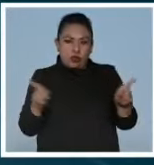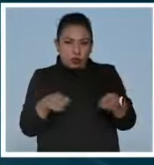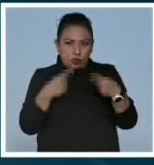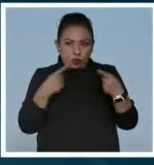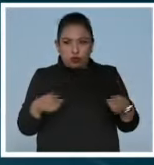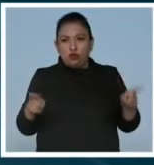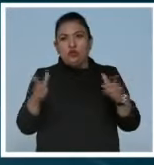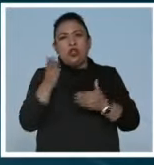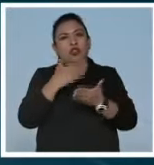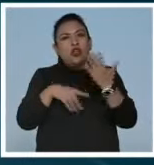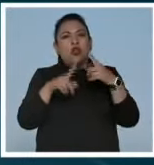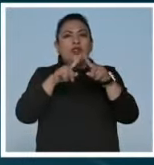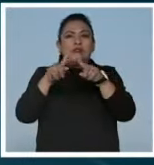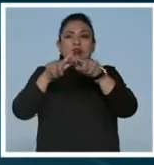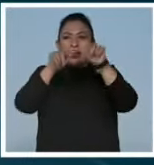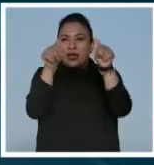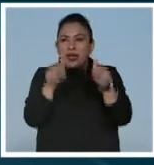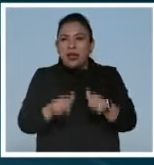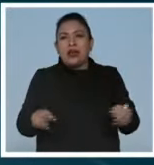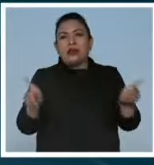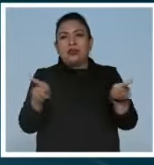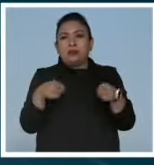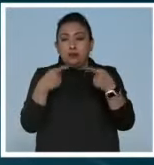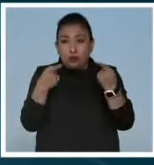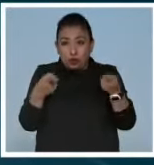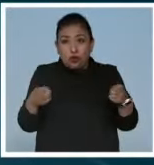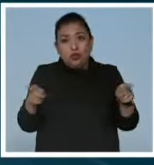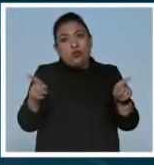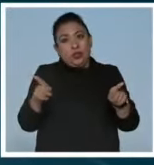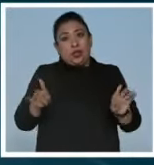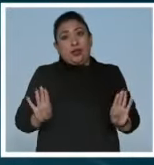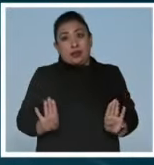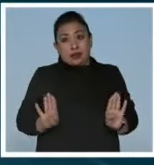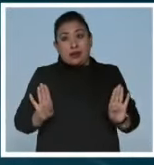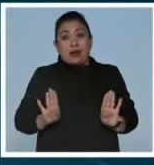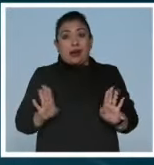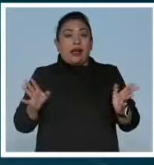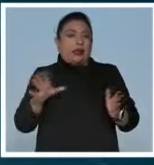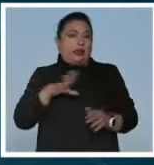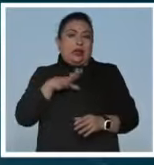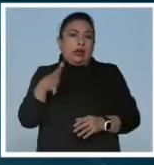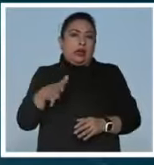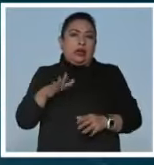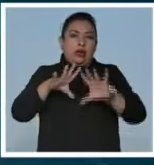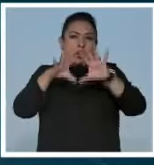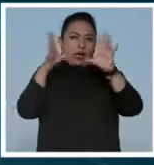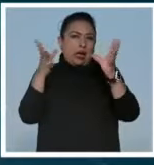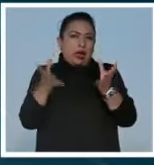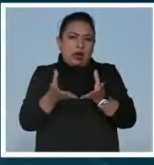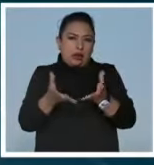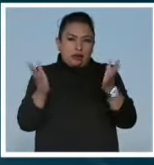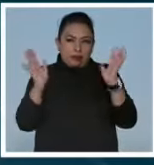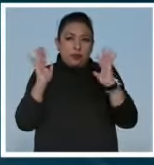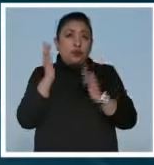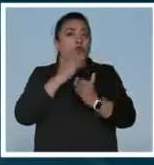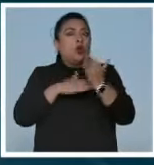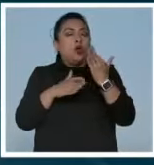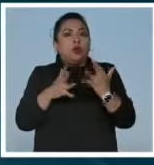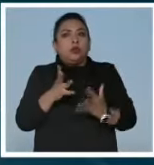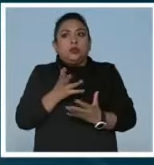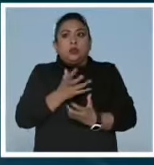De todas las artes, la música, por su carácter universal, aunque suene a lugar común, porque a todos nos